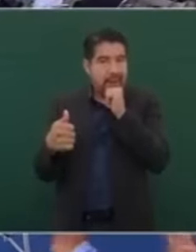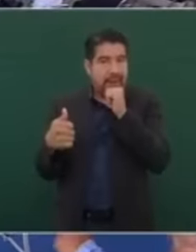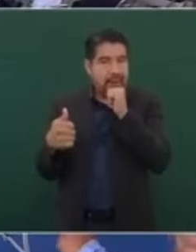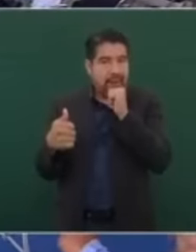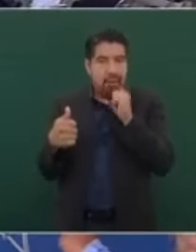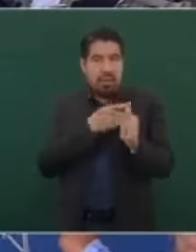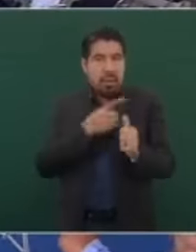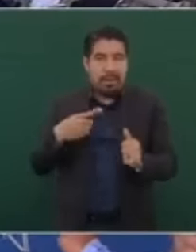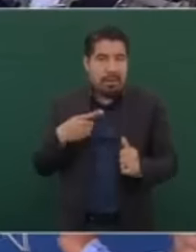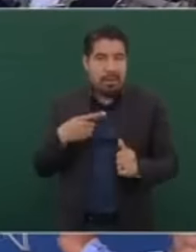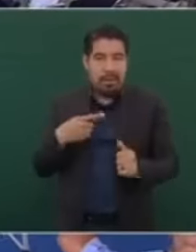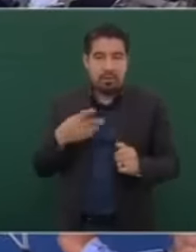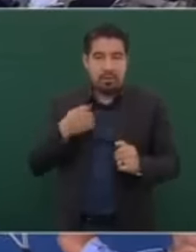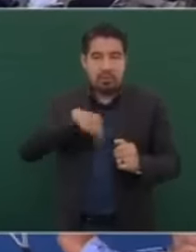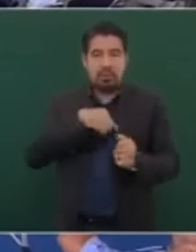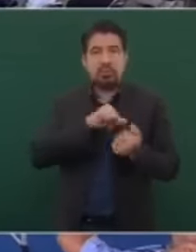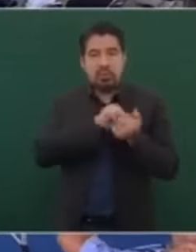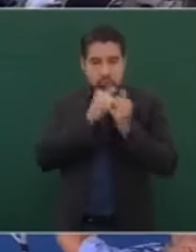transformar.